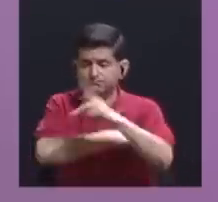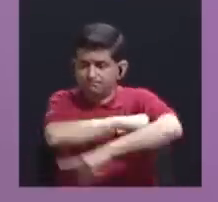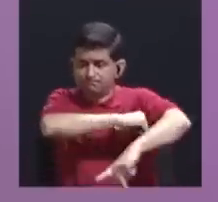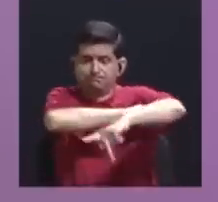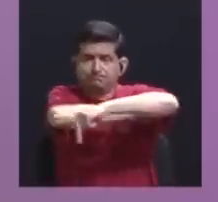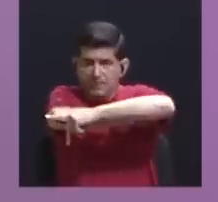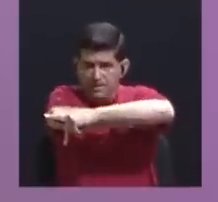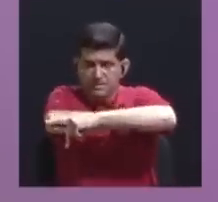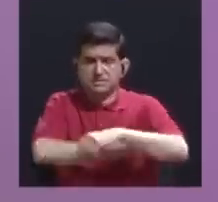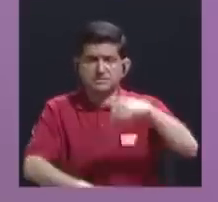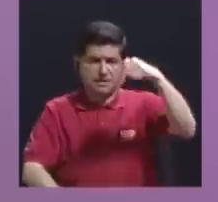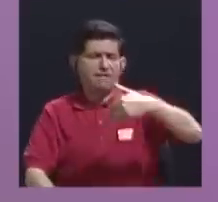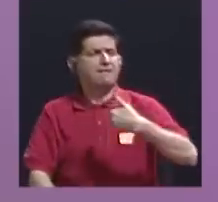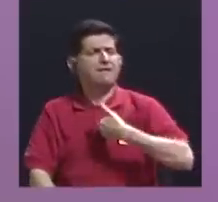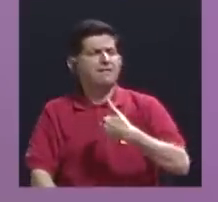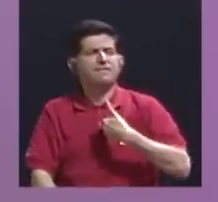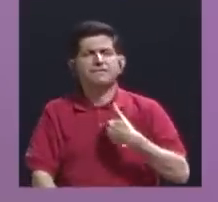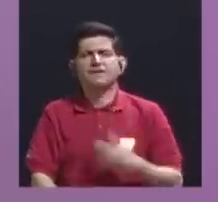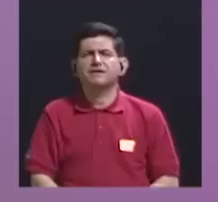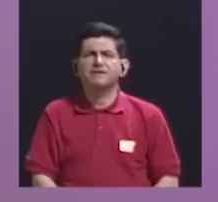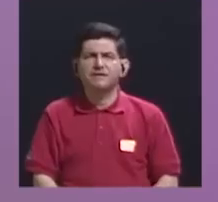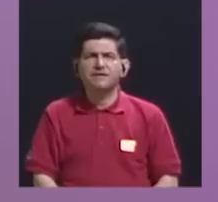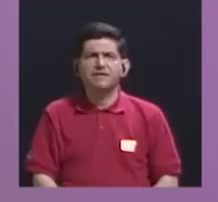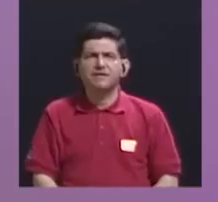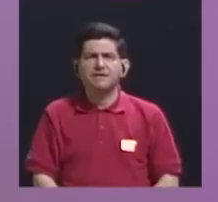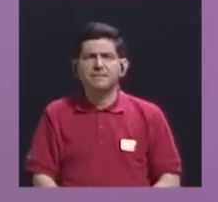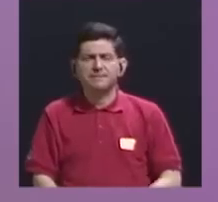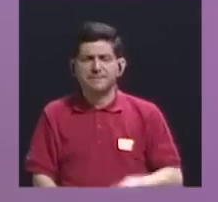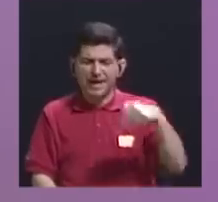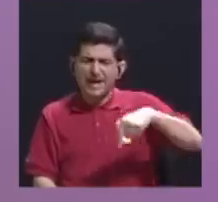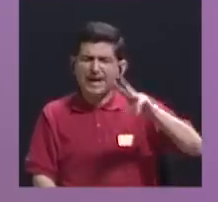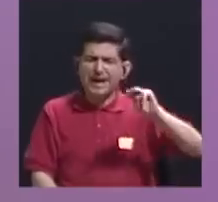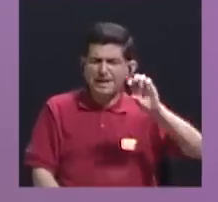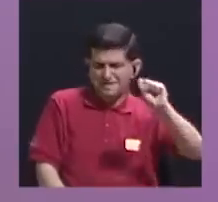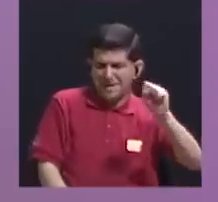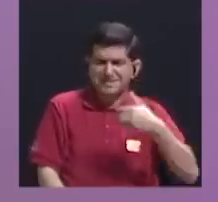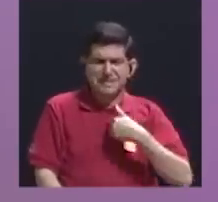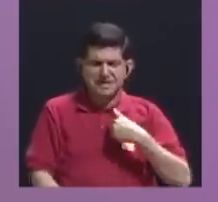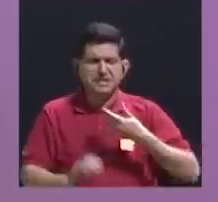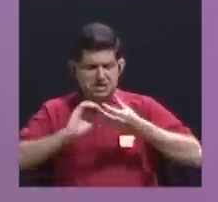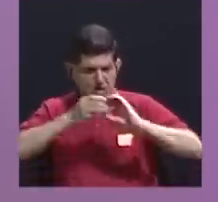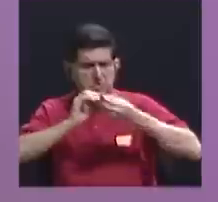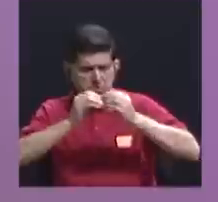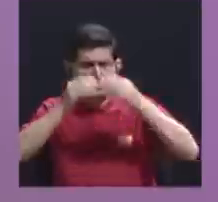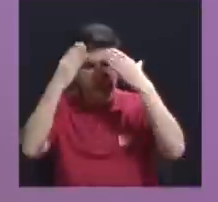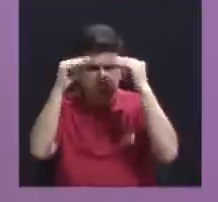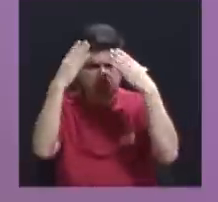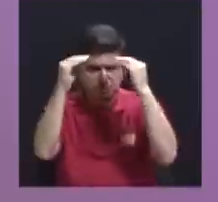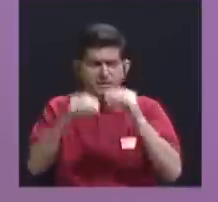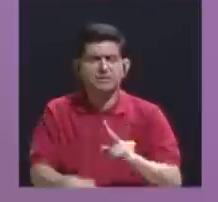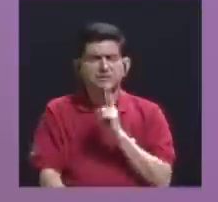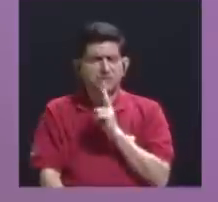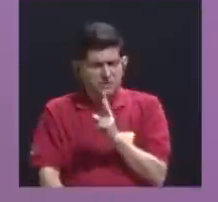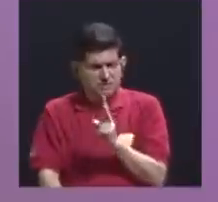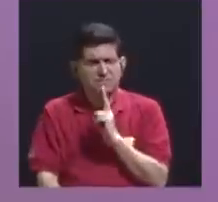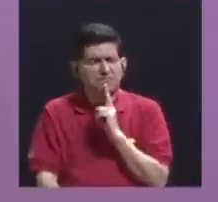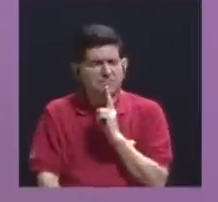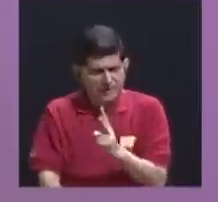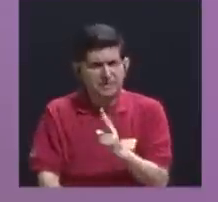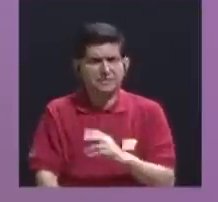país haya en nuestro país marisela y hay datos que son realmente